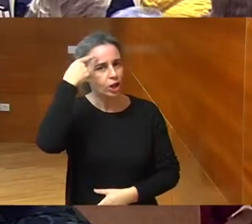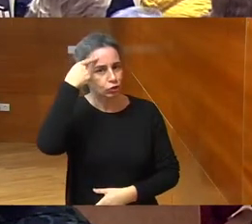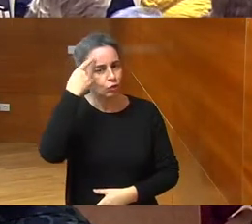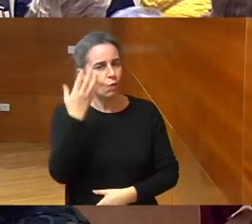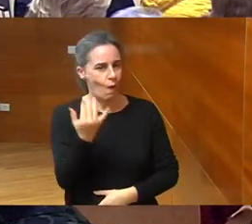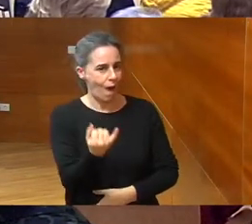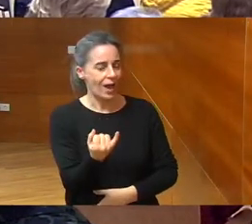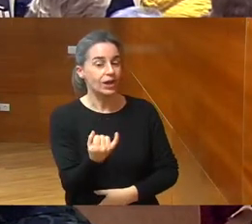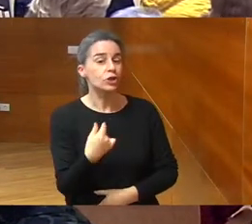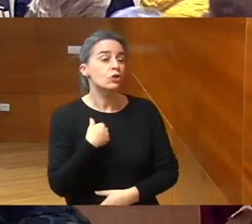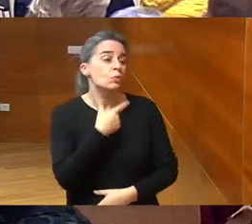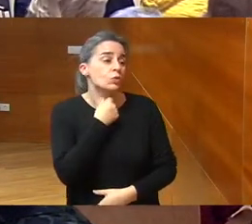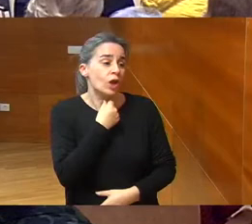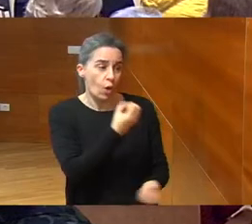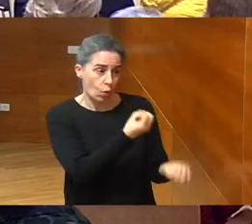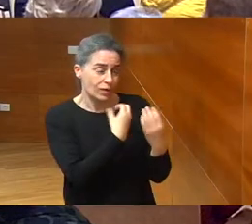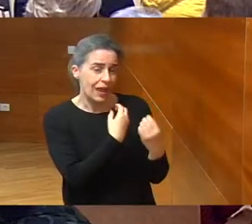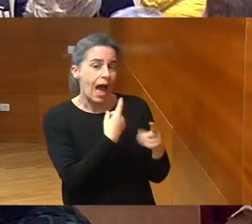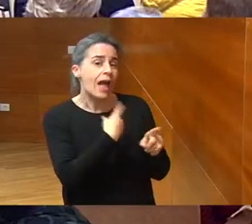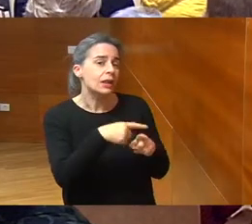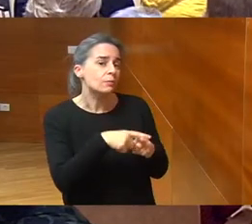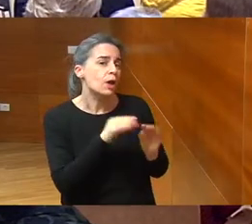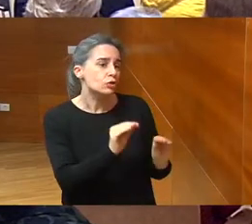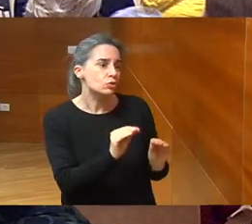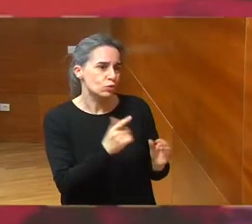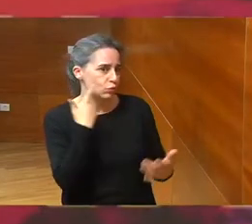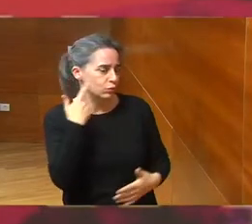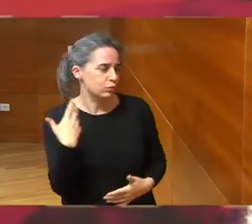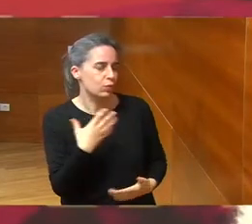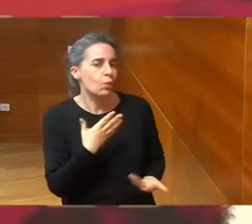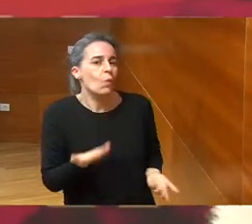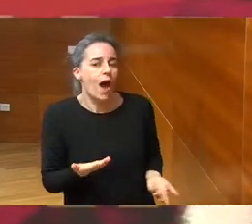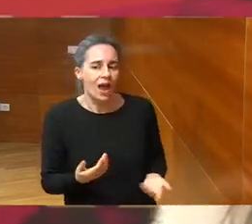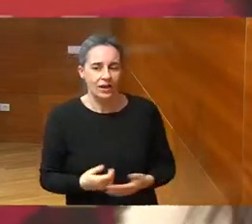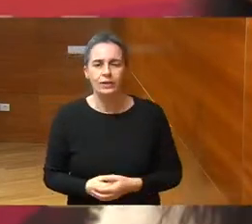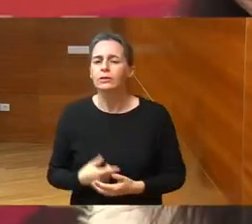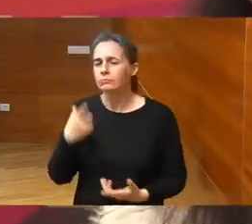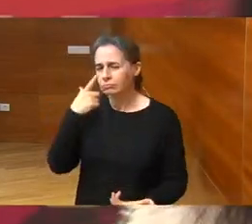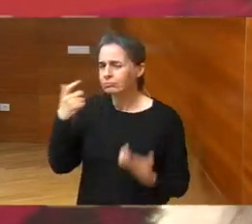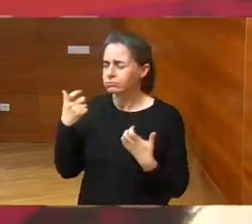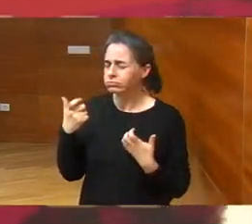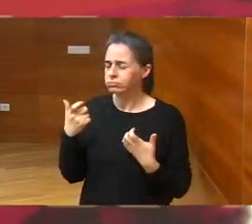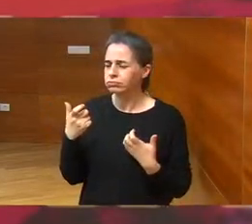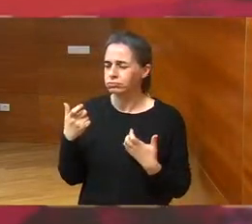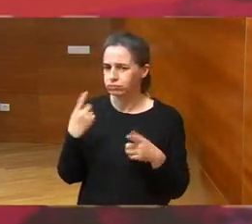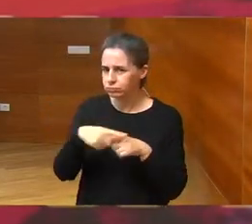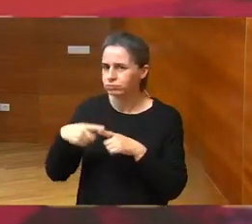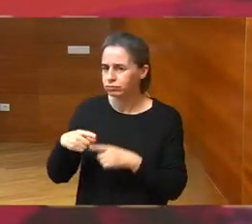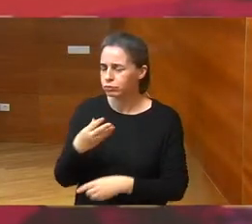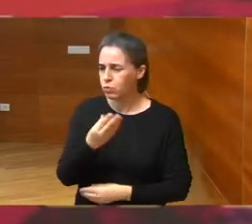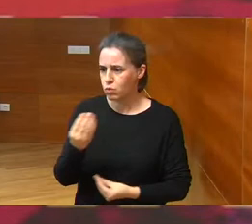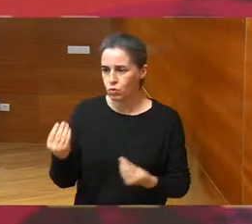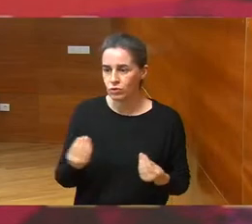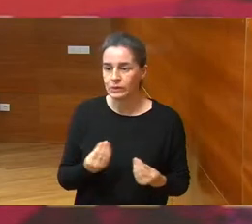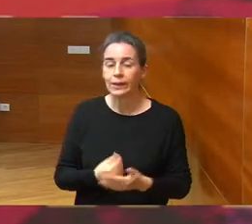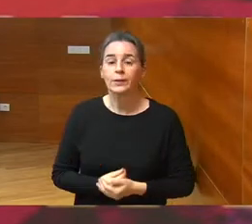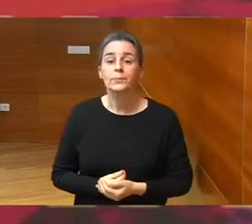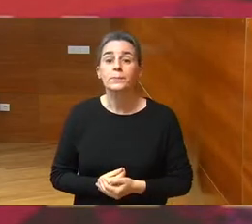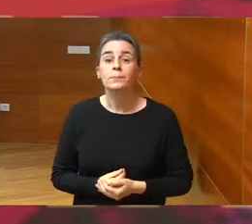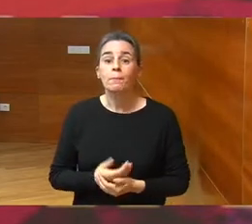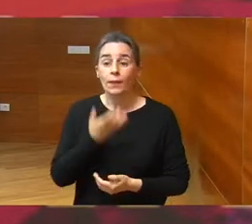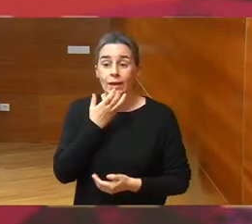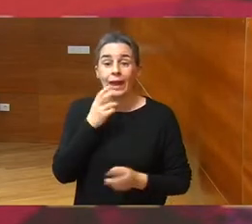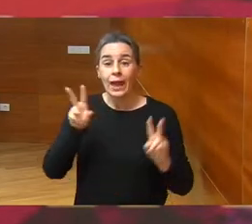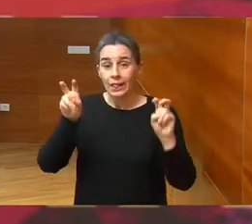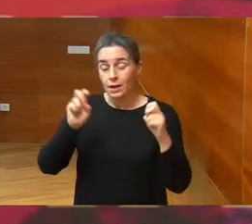contases en Qué actividades destacó Pues sí sí que destacó a ver destacó no